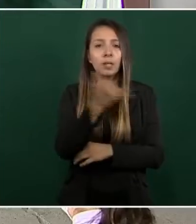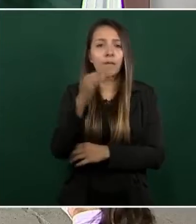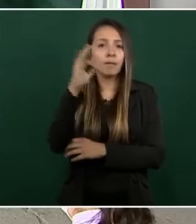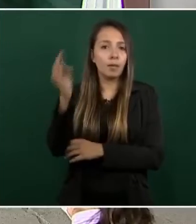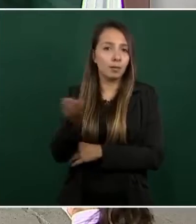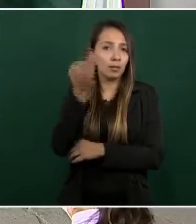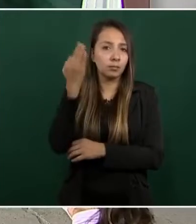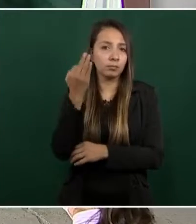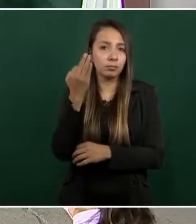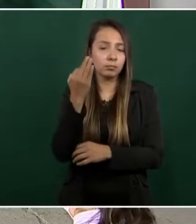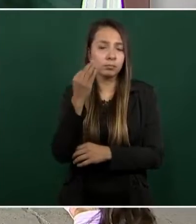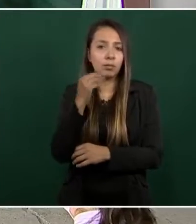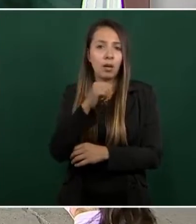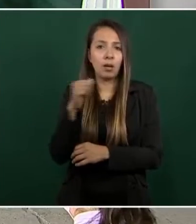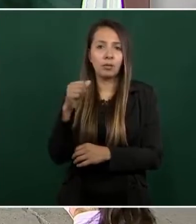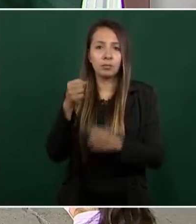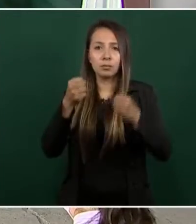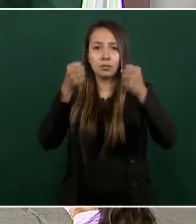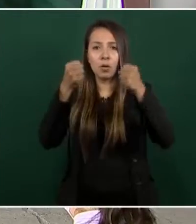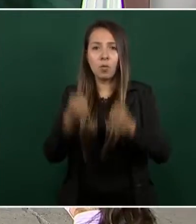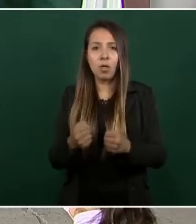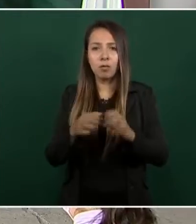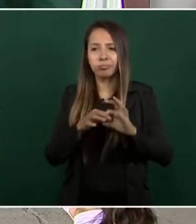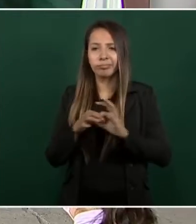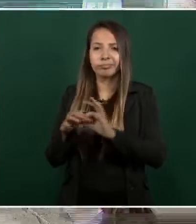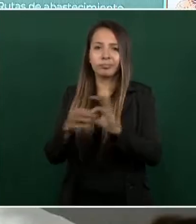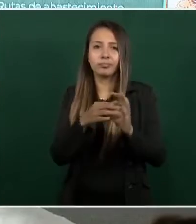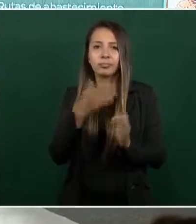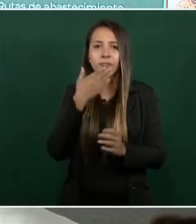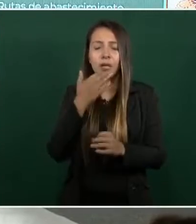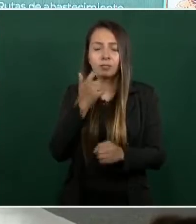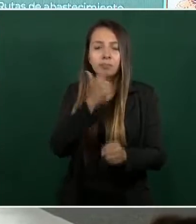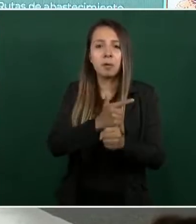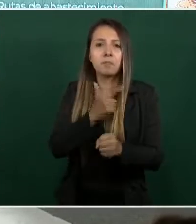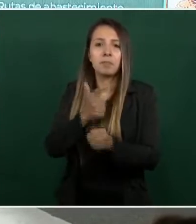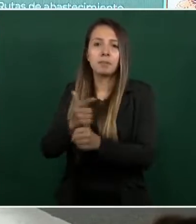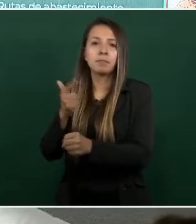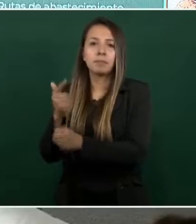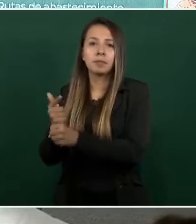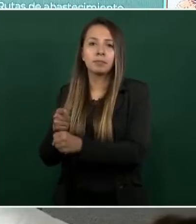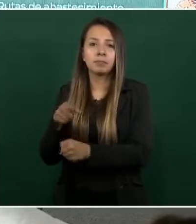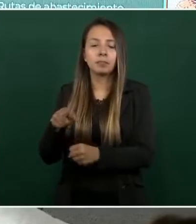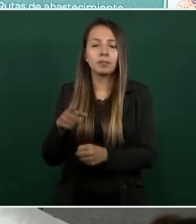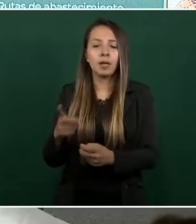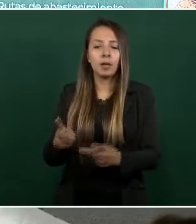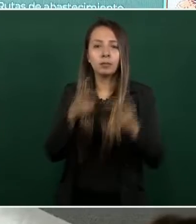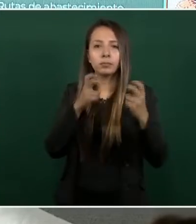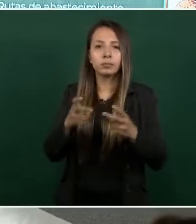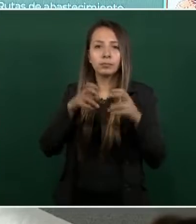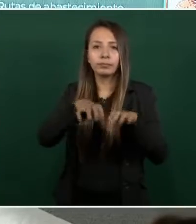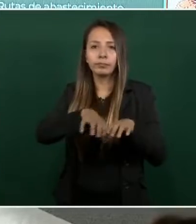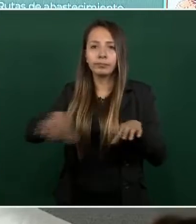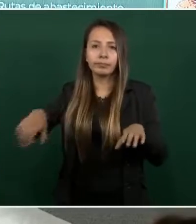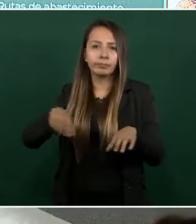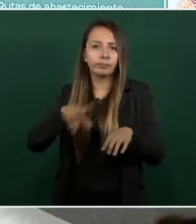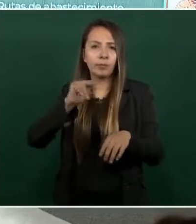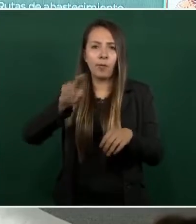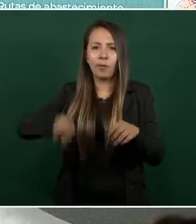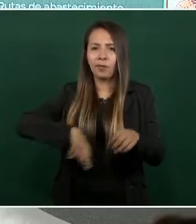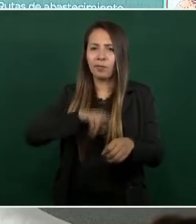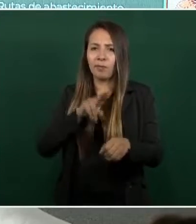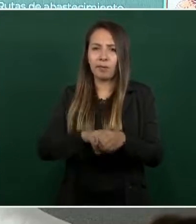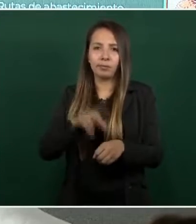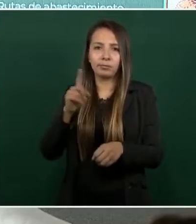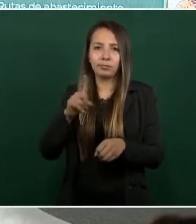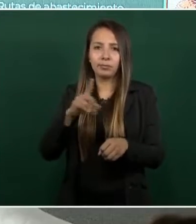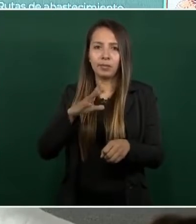seguridad, y que logró detectar esto. Son tomas clandestinas, no normales sobre el ducto, sino